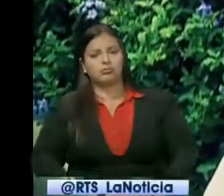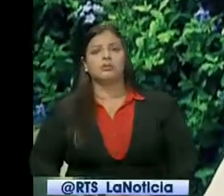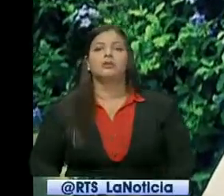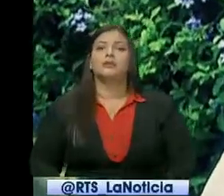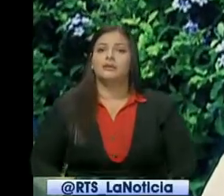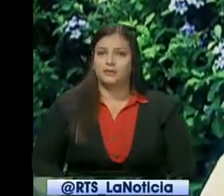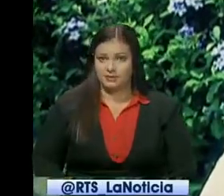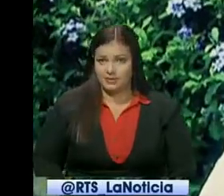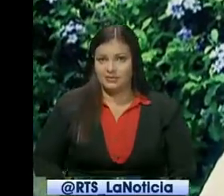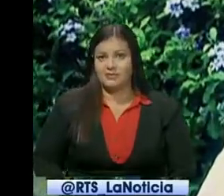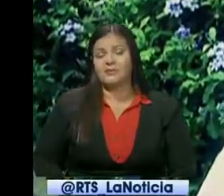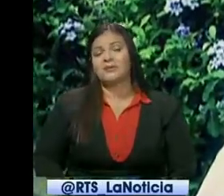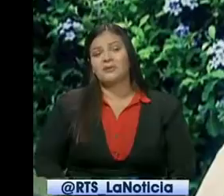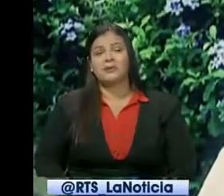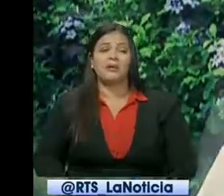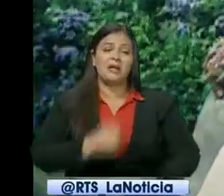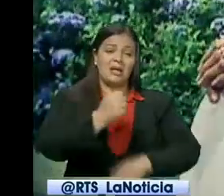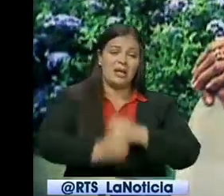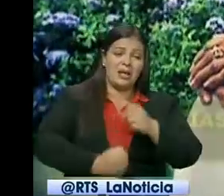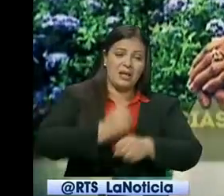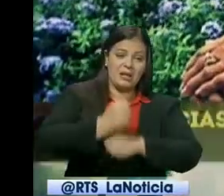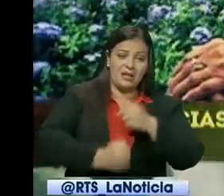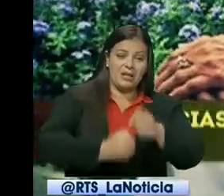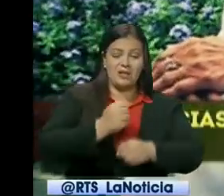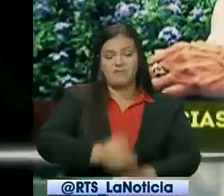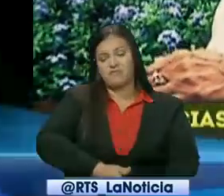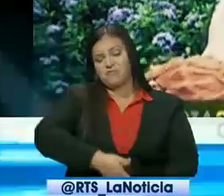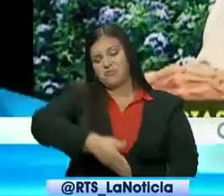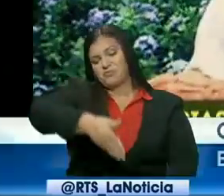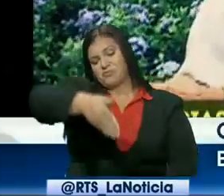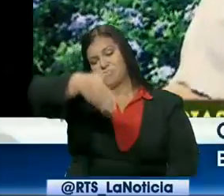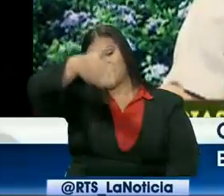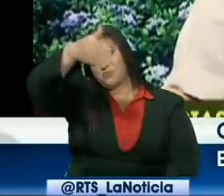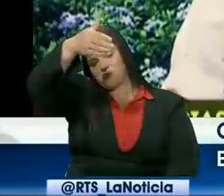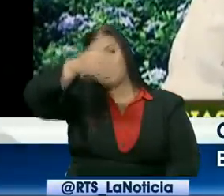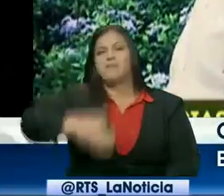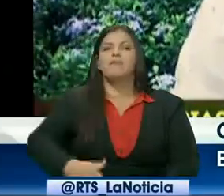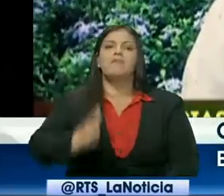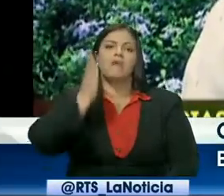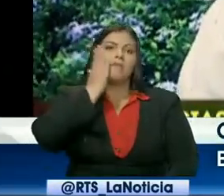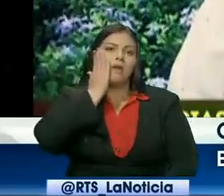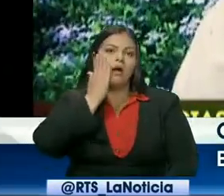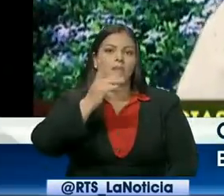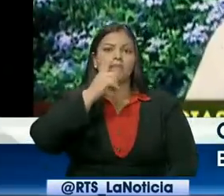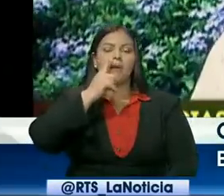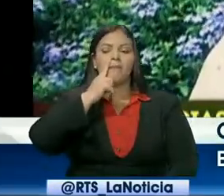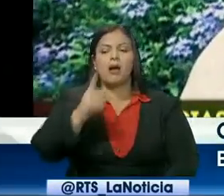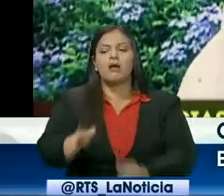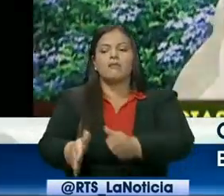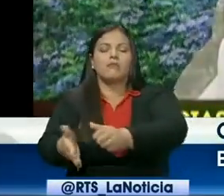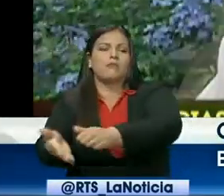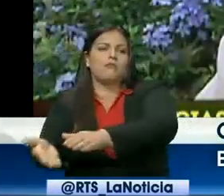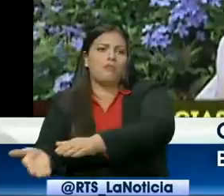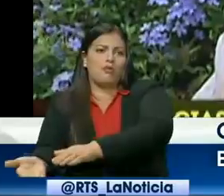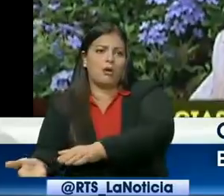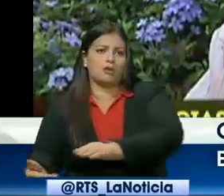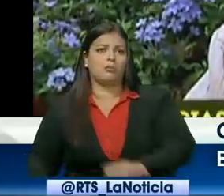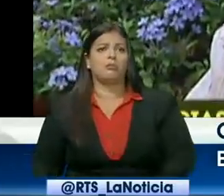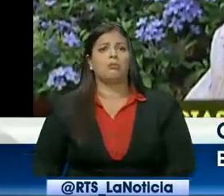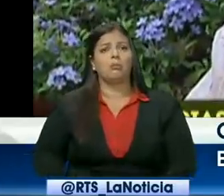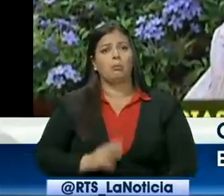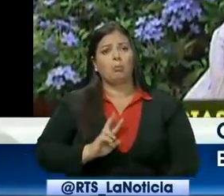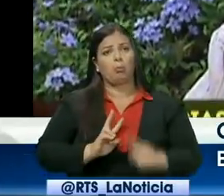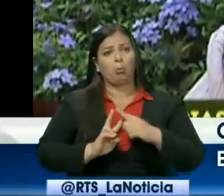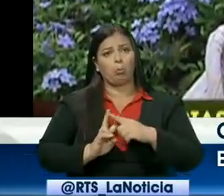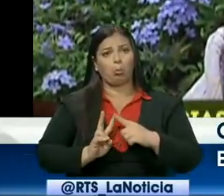Mi papito era que hacía pues casas, ¿no? Hacía casas, mi mamita era panificadora también